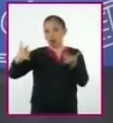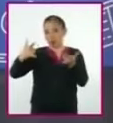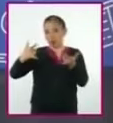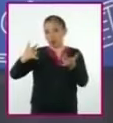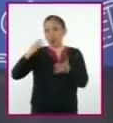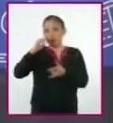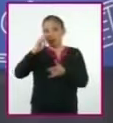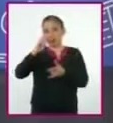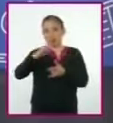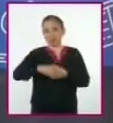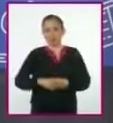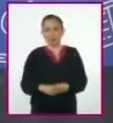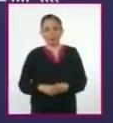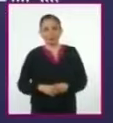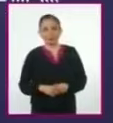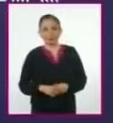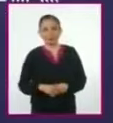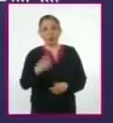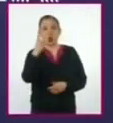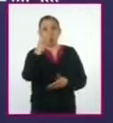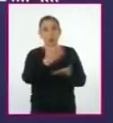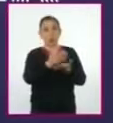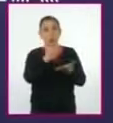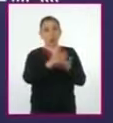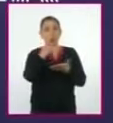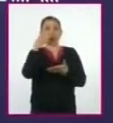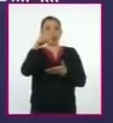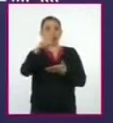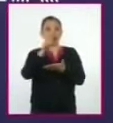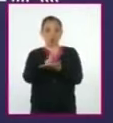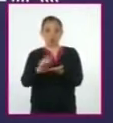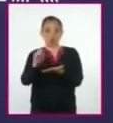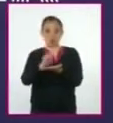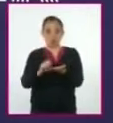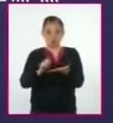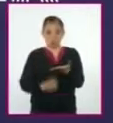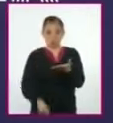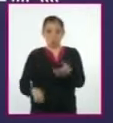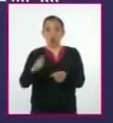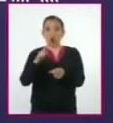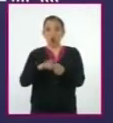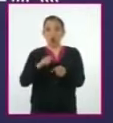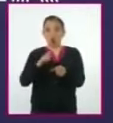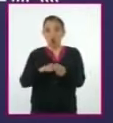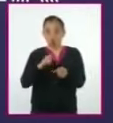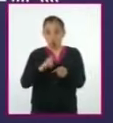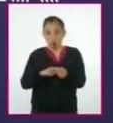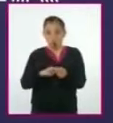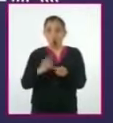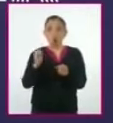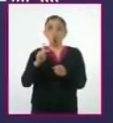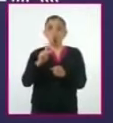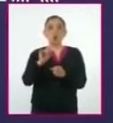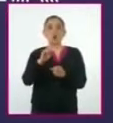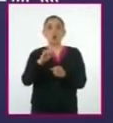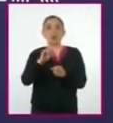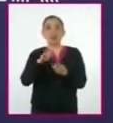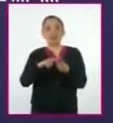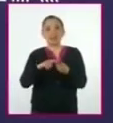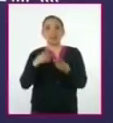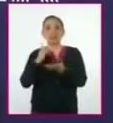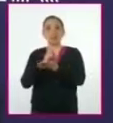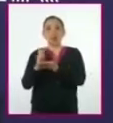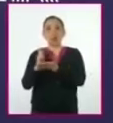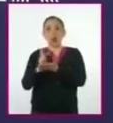siguientes: un cuaderno para hacer anotaciones, colores de madera o plumines,